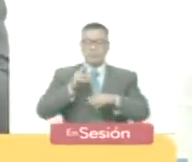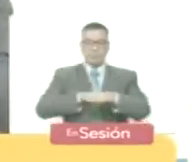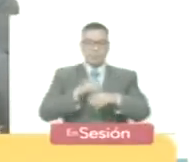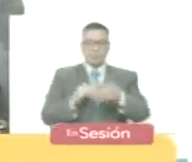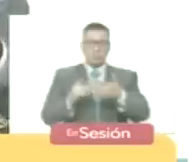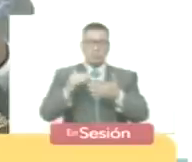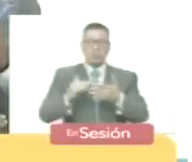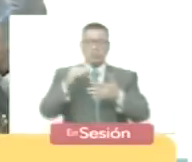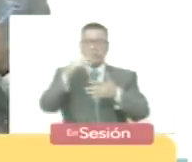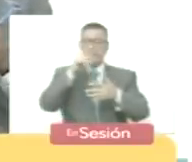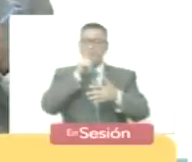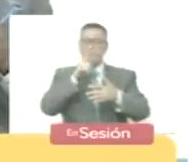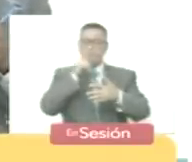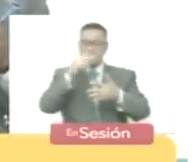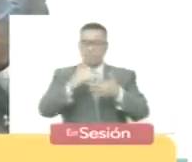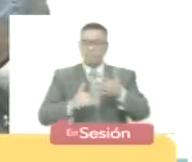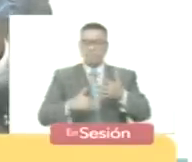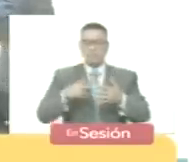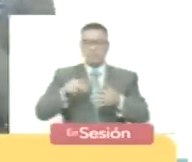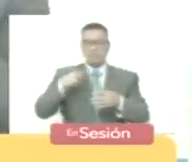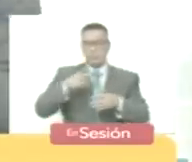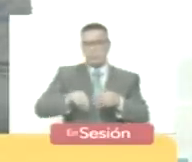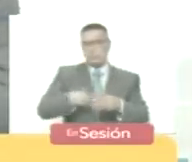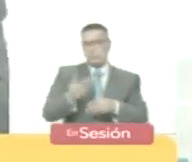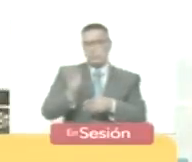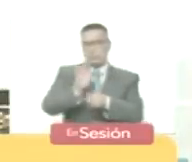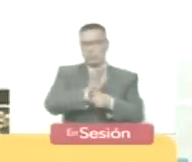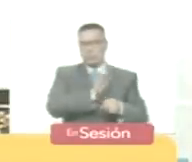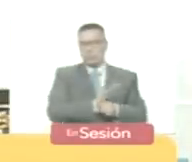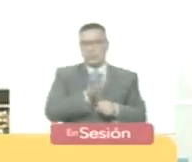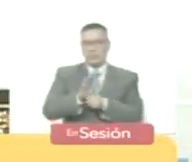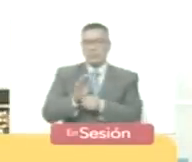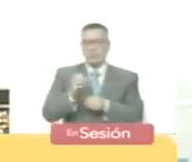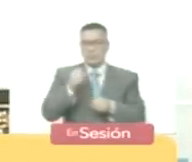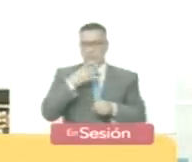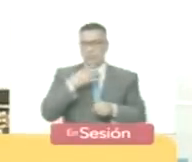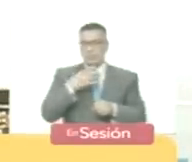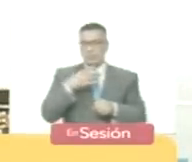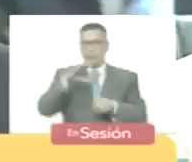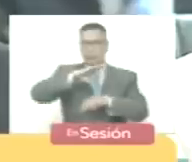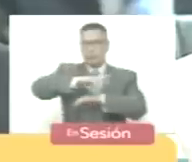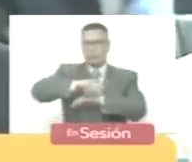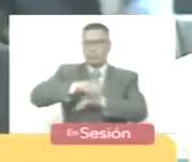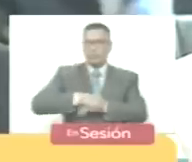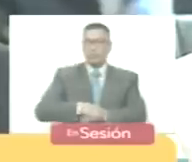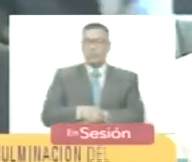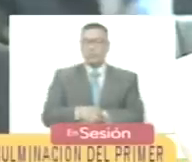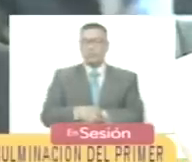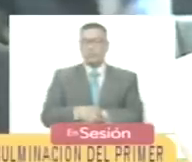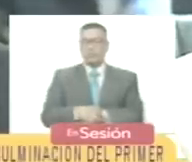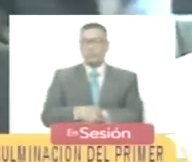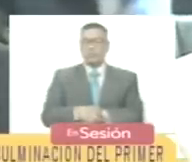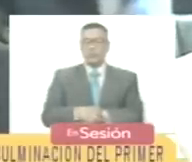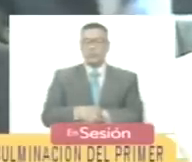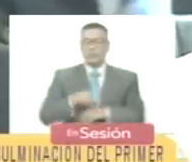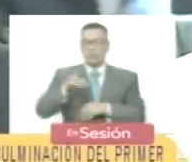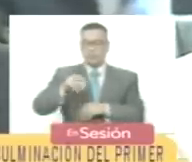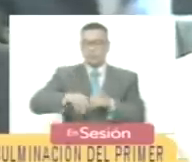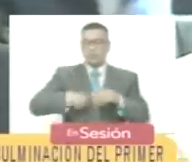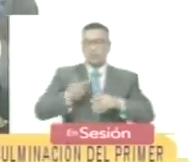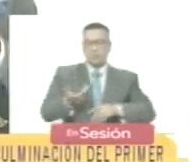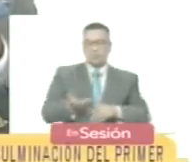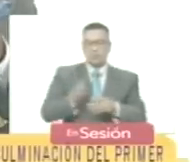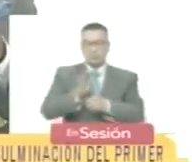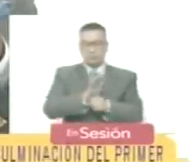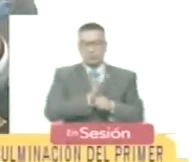de bajeza que ni siquiera pudo cuidar un bien que se había robado. Ni siquiera.